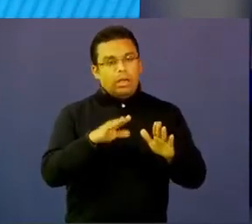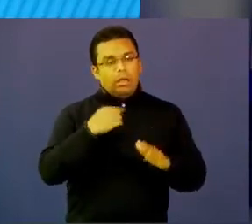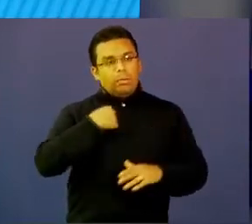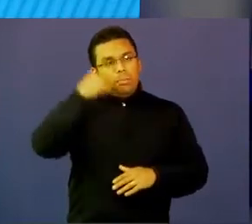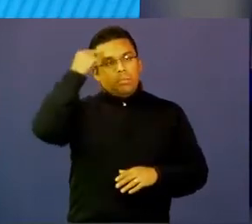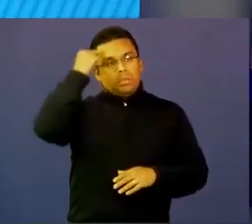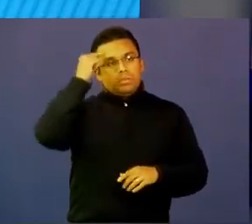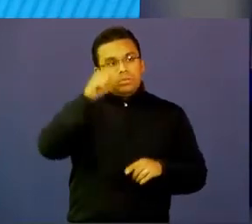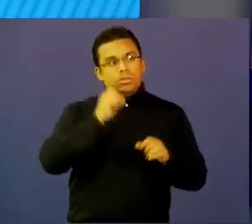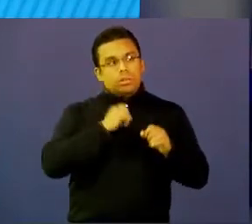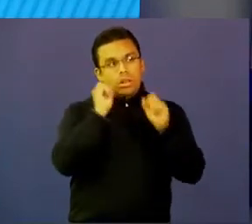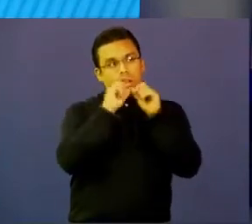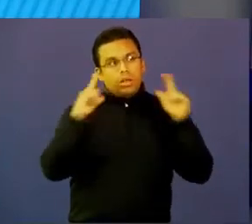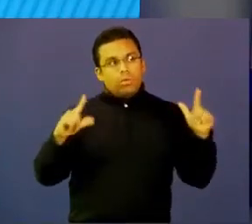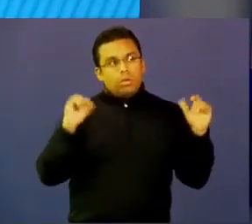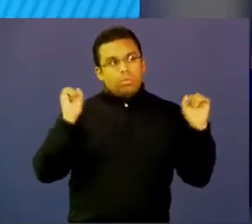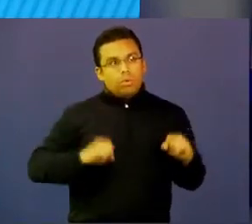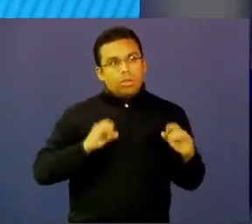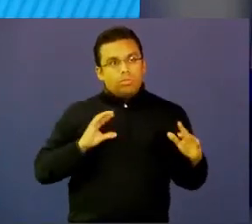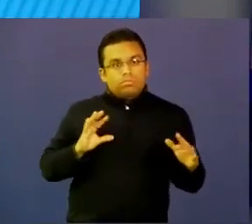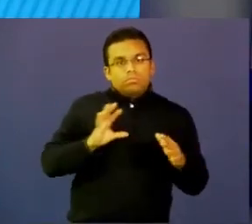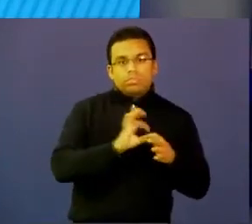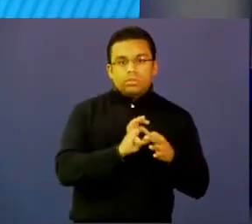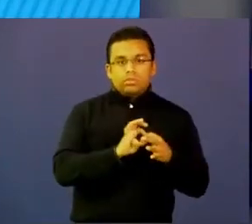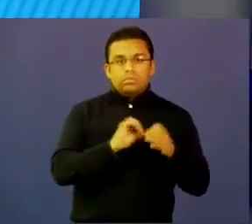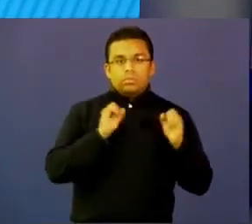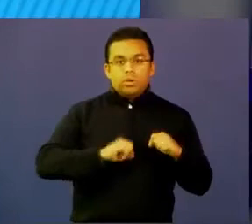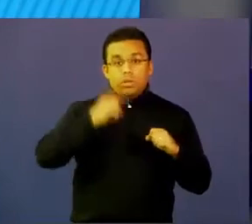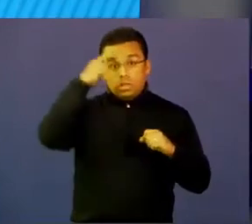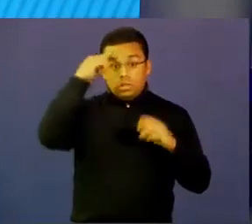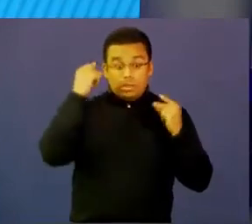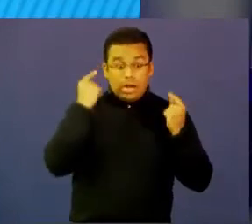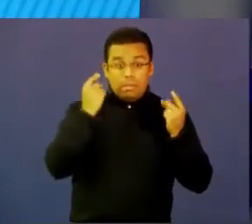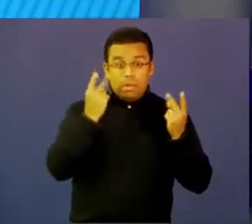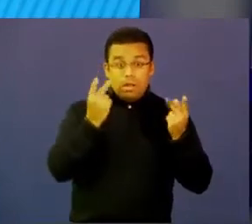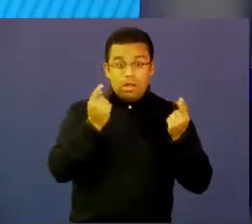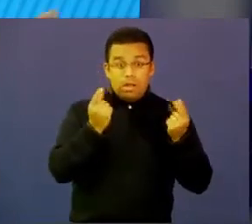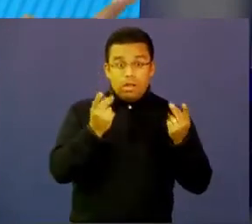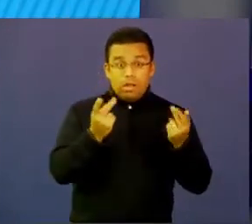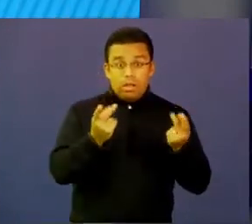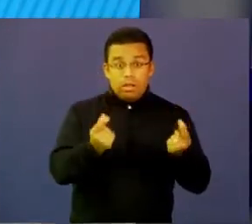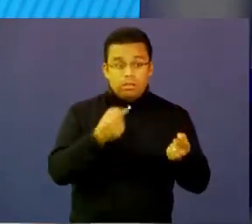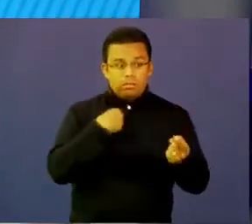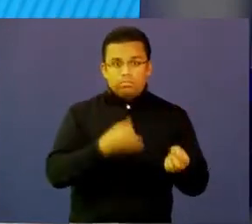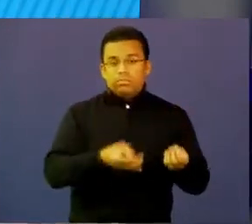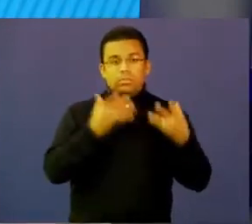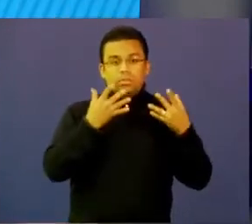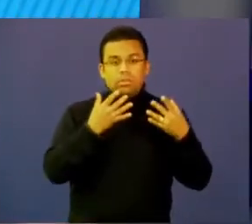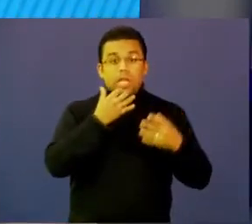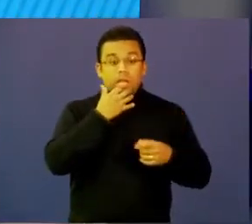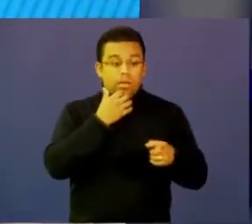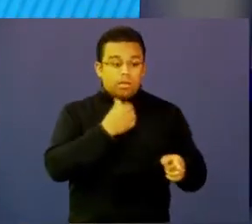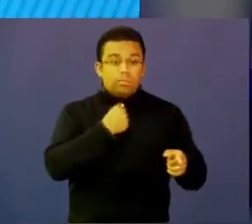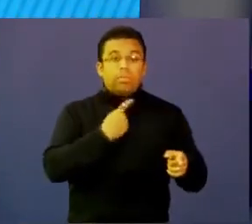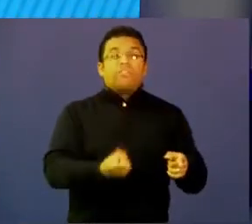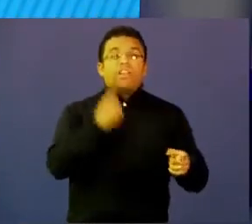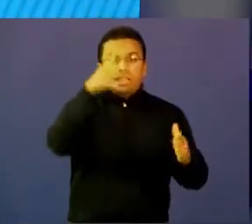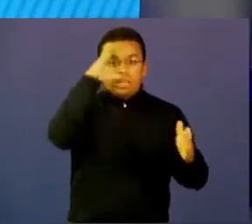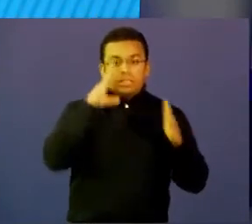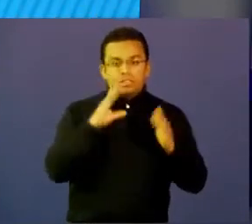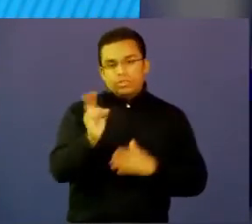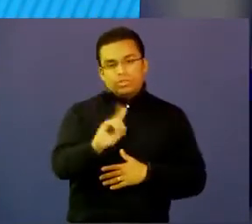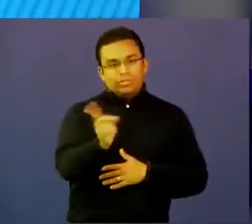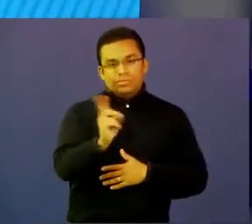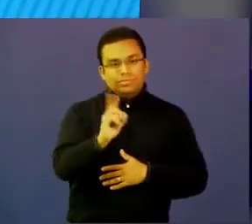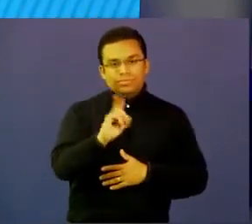ellos. Es un lenguaje con el que se conectan, es un lenguaje rápido, sus cerebros van mucho más rápido que los de nosotros. No es que ellos tengan un déficit de atención, quizás